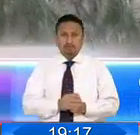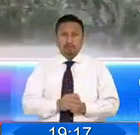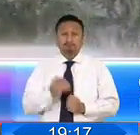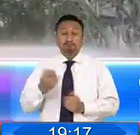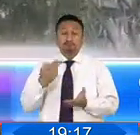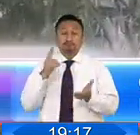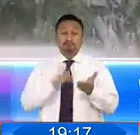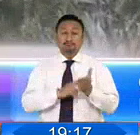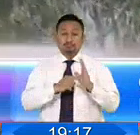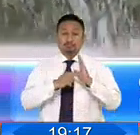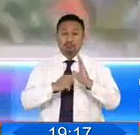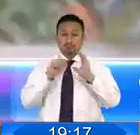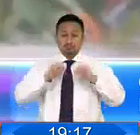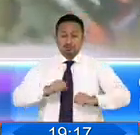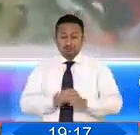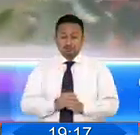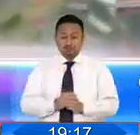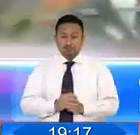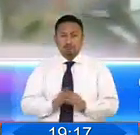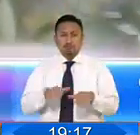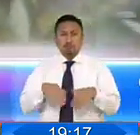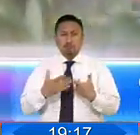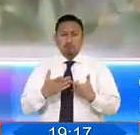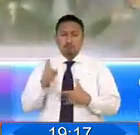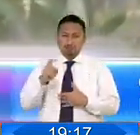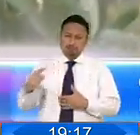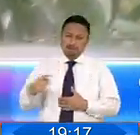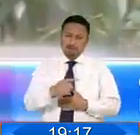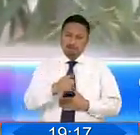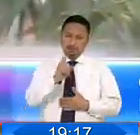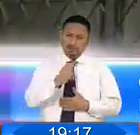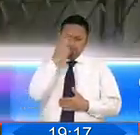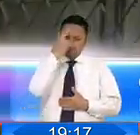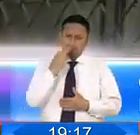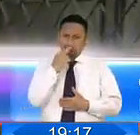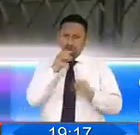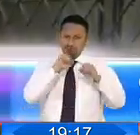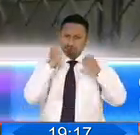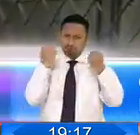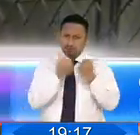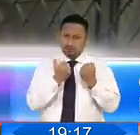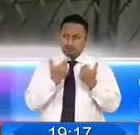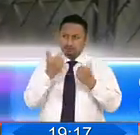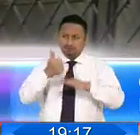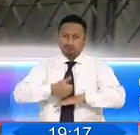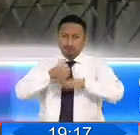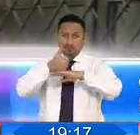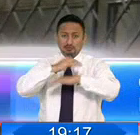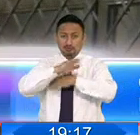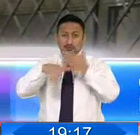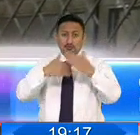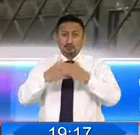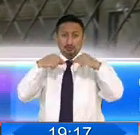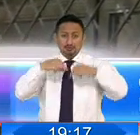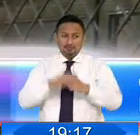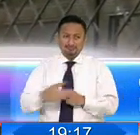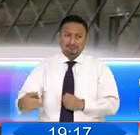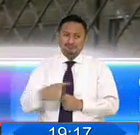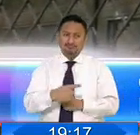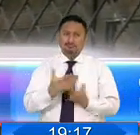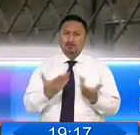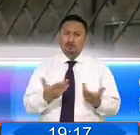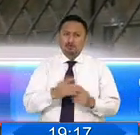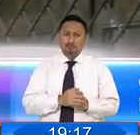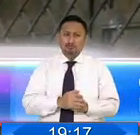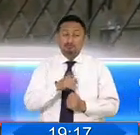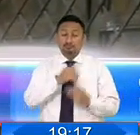manifiesto clerical se insiste en buscar una verdadera rehabilitación social. Exhortamos a todas las autoridades del país a encontrar en la visión